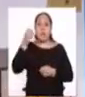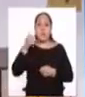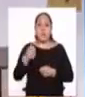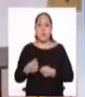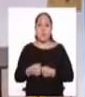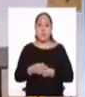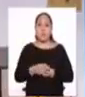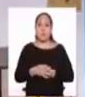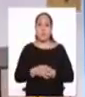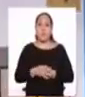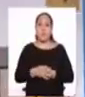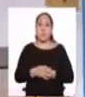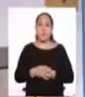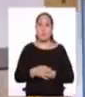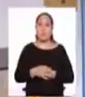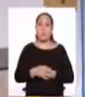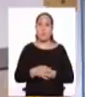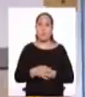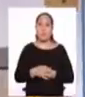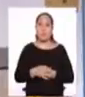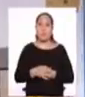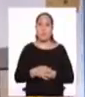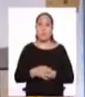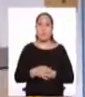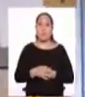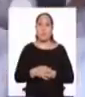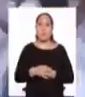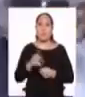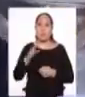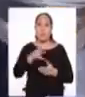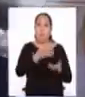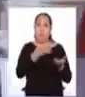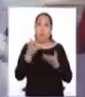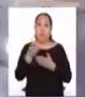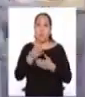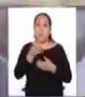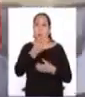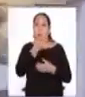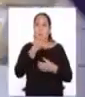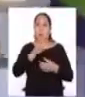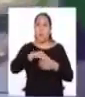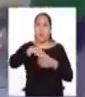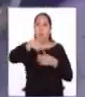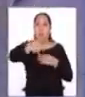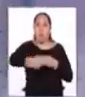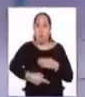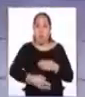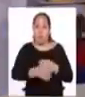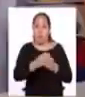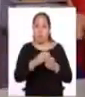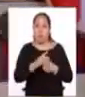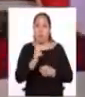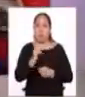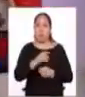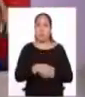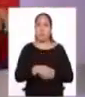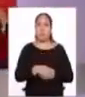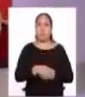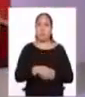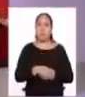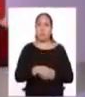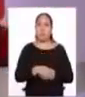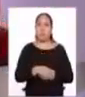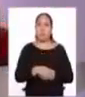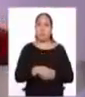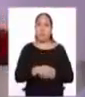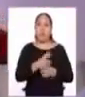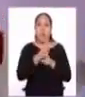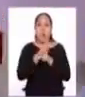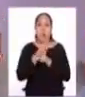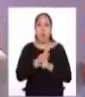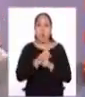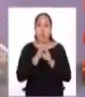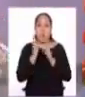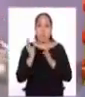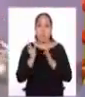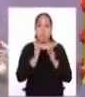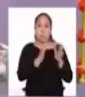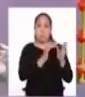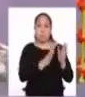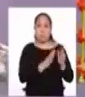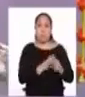azul. Ya, pero igual voy a llevar todo, ya por si acaso para que no se me caiga. Claro que sí, Isaac. Con mucho cuidado, acomoda en la mesa de